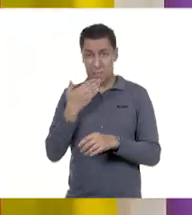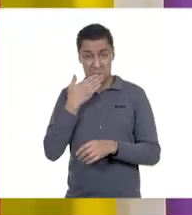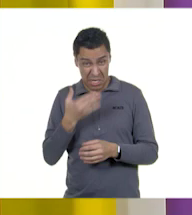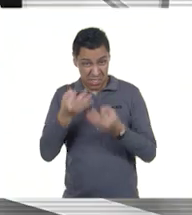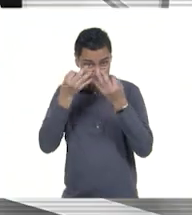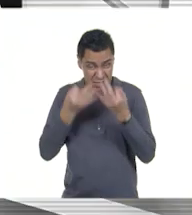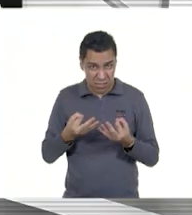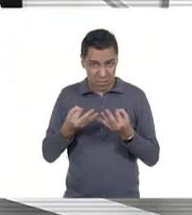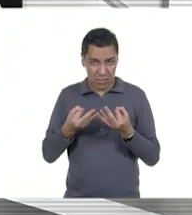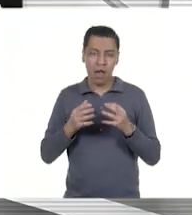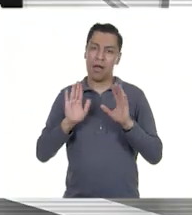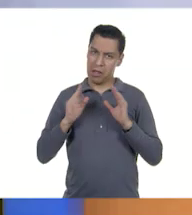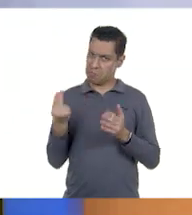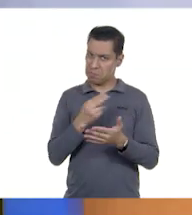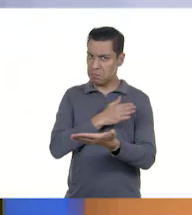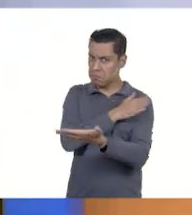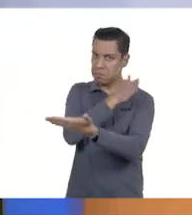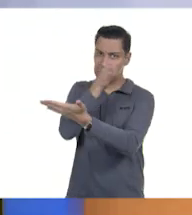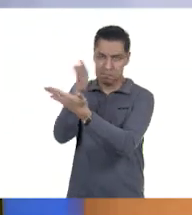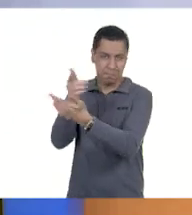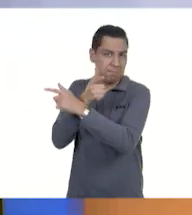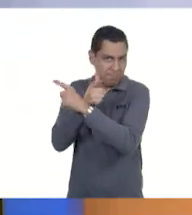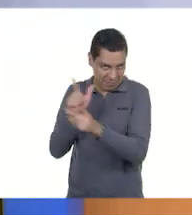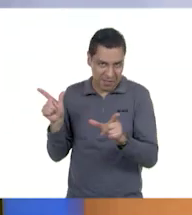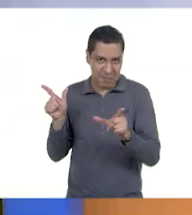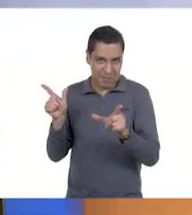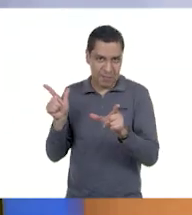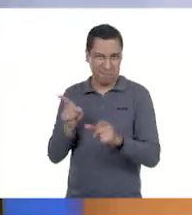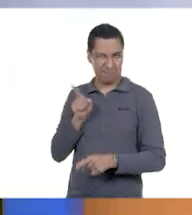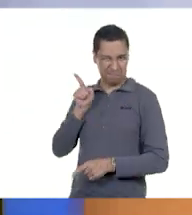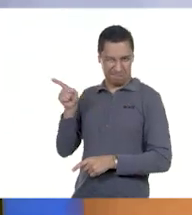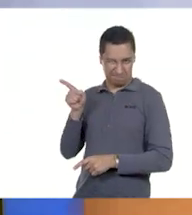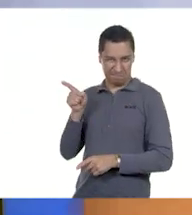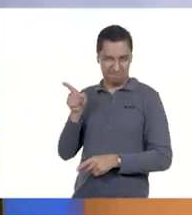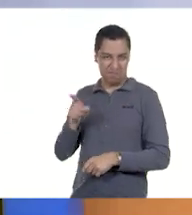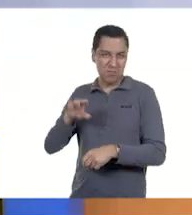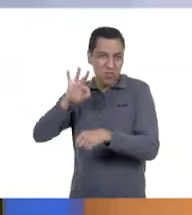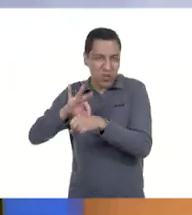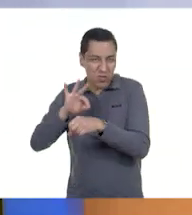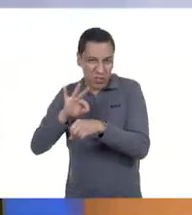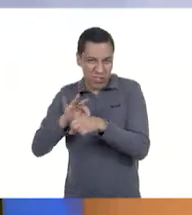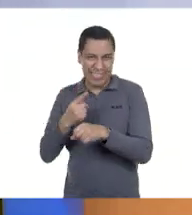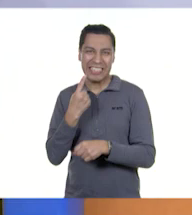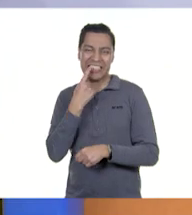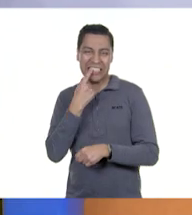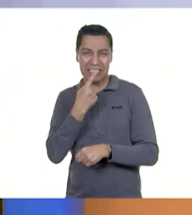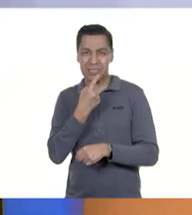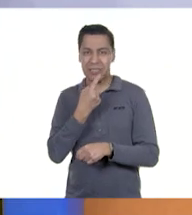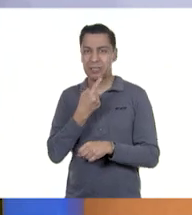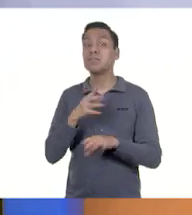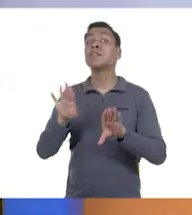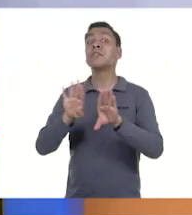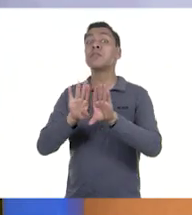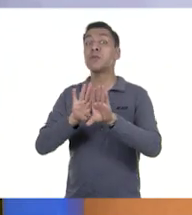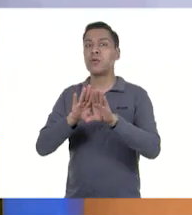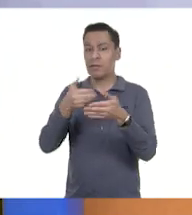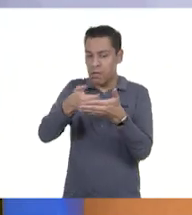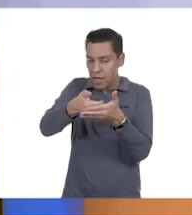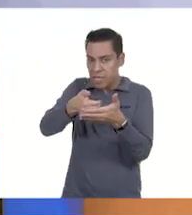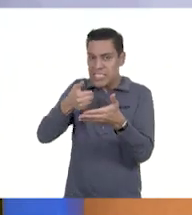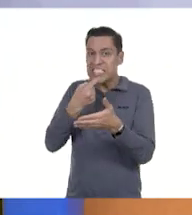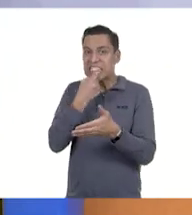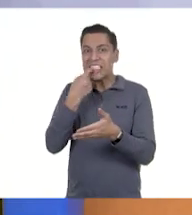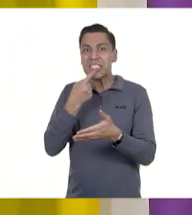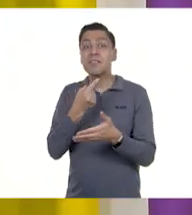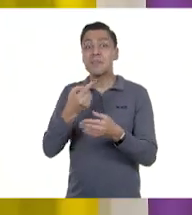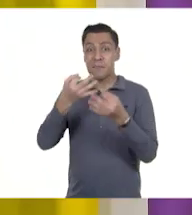orden. Bueno, ahora que lo mencionas, acudir al dentista también es prevenir alguna enfermedad bucal. ¿Estás